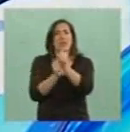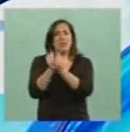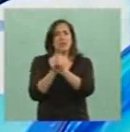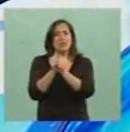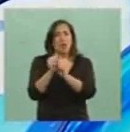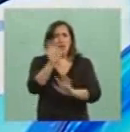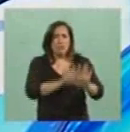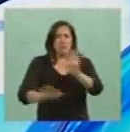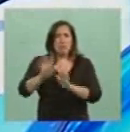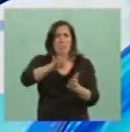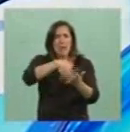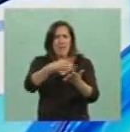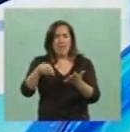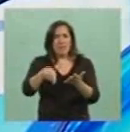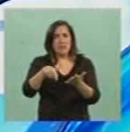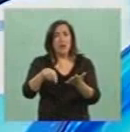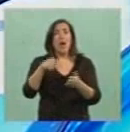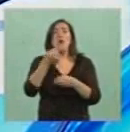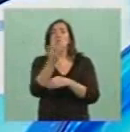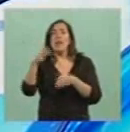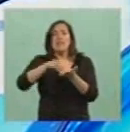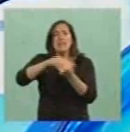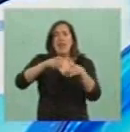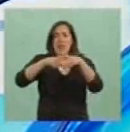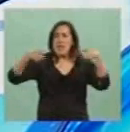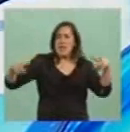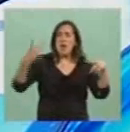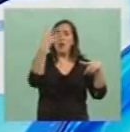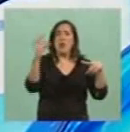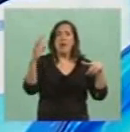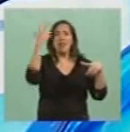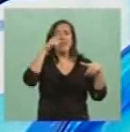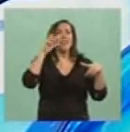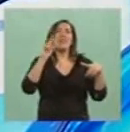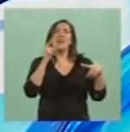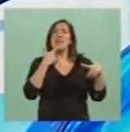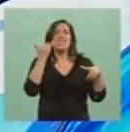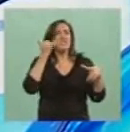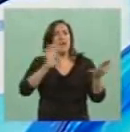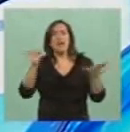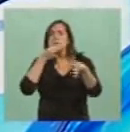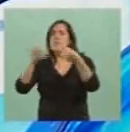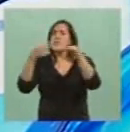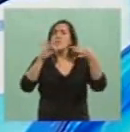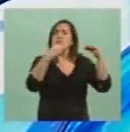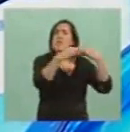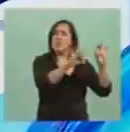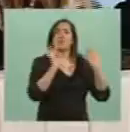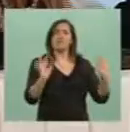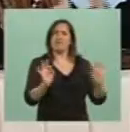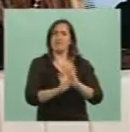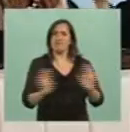sus 40 hectáreas están totalmente vendidas. Sí.